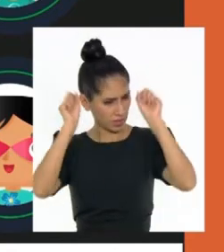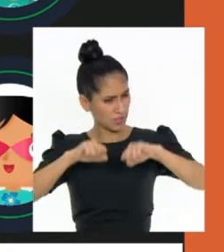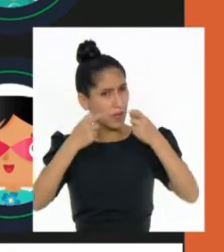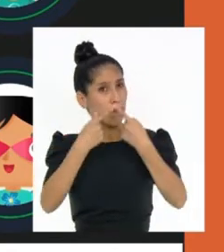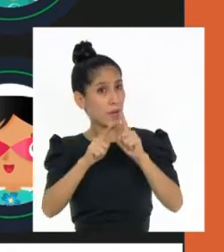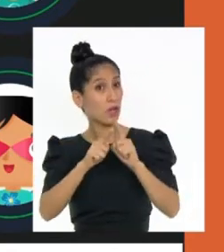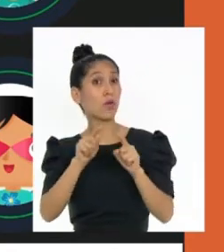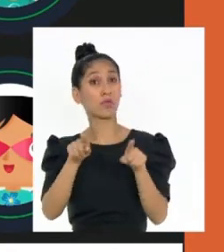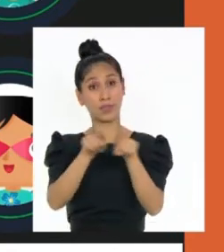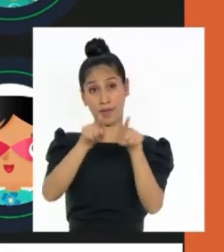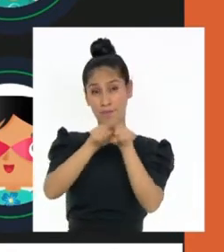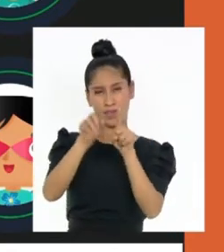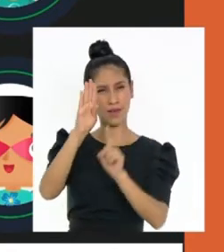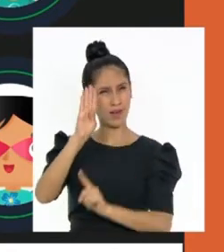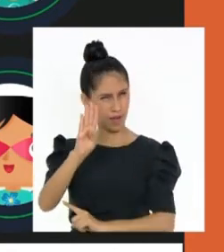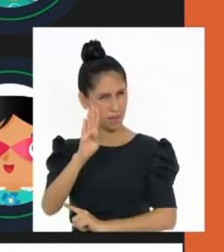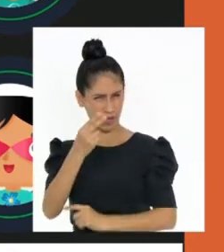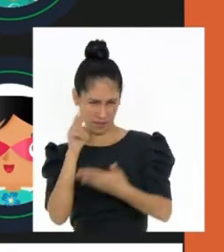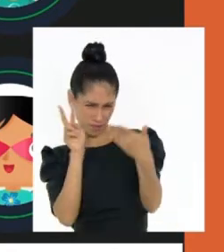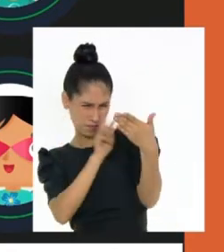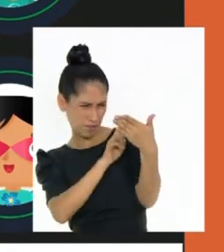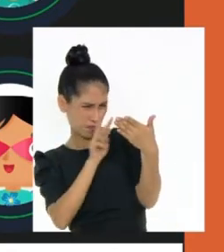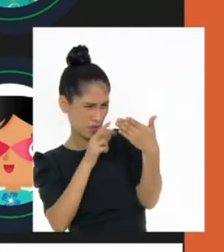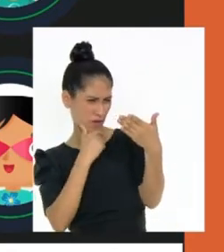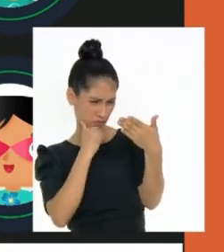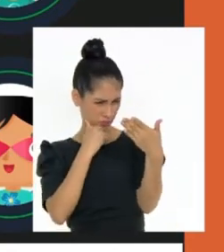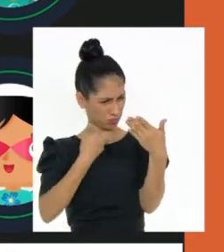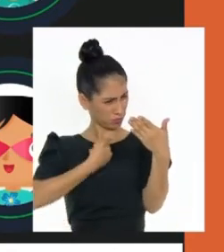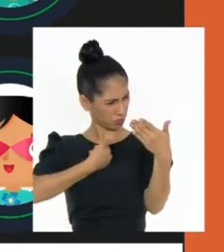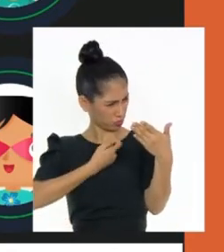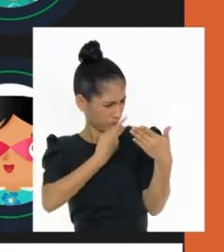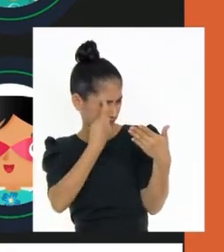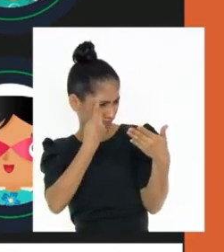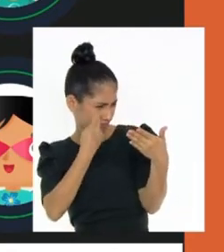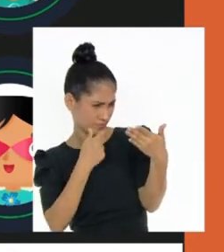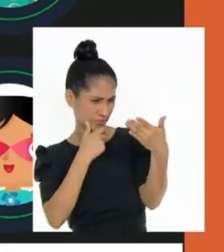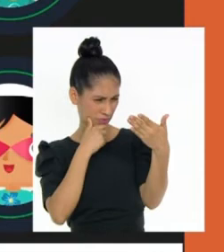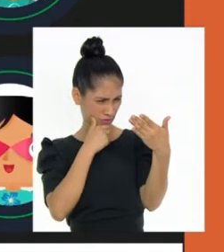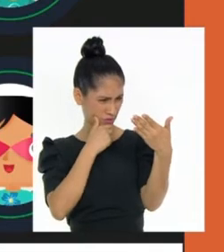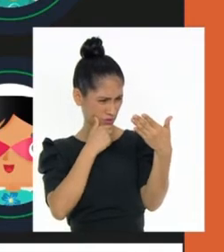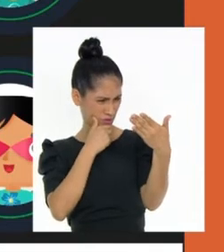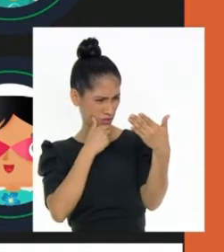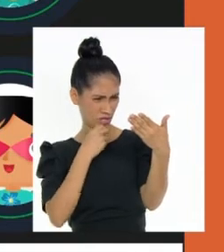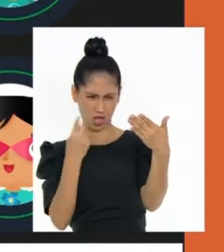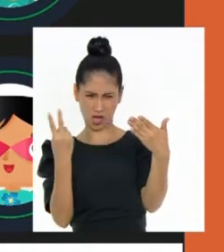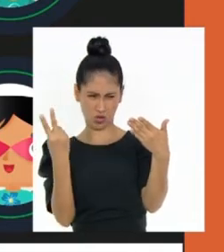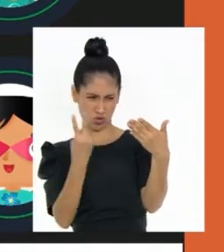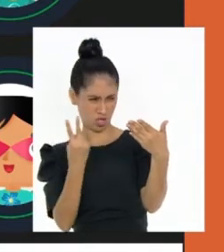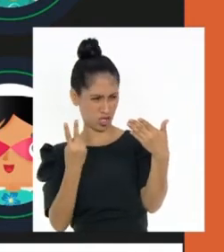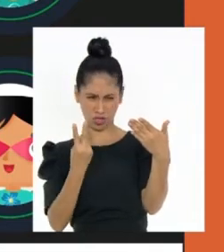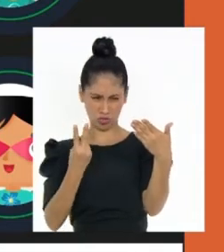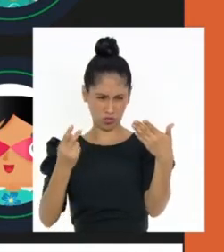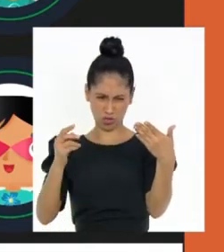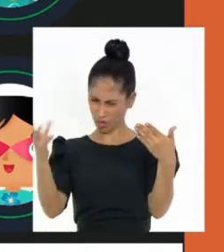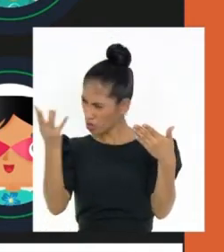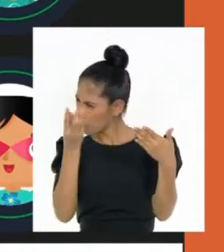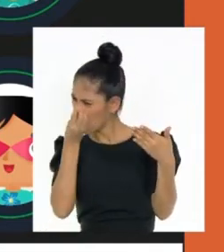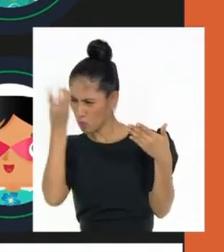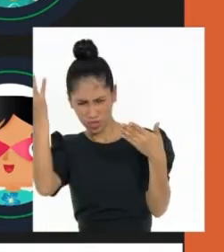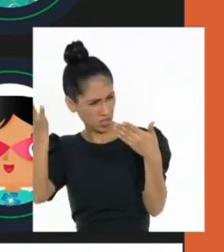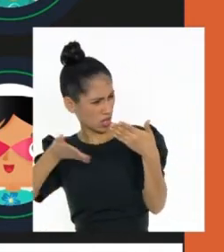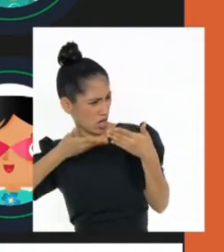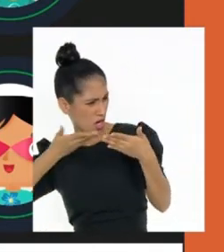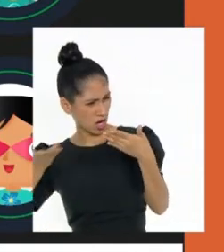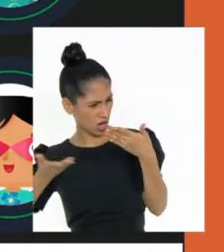Pero la B también resuelve la situación. Entonces me pregunté a mí misma, ¿a cuál de las dos le haría caso yo? ¿Cuál me dice con más claridad